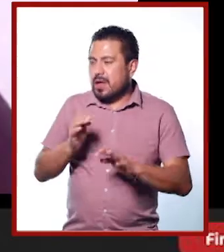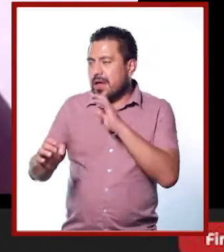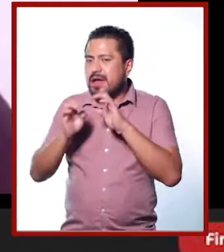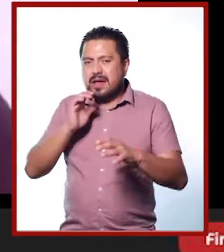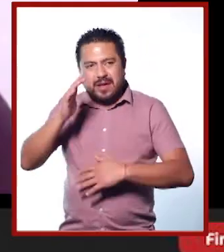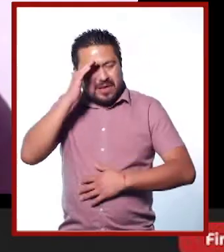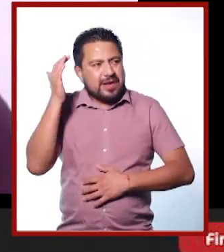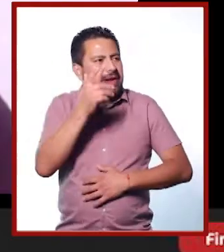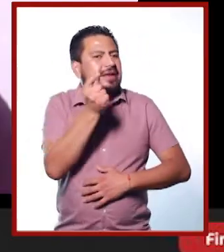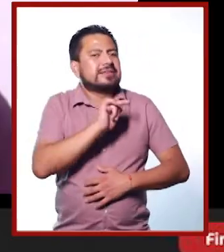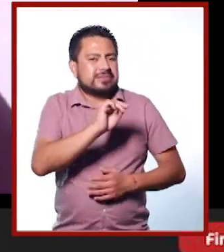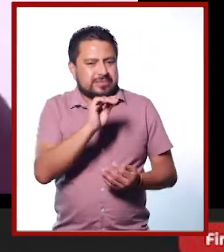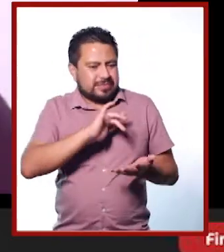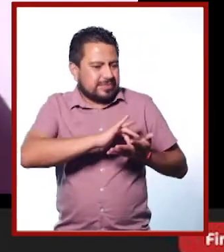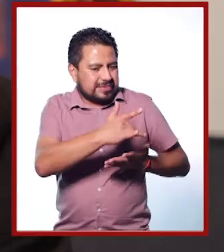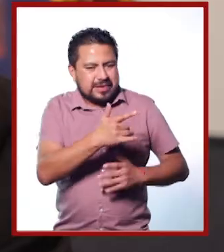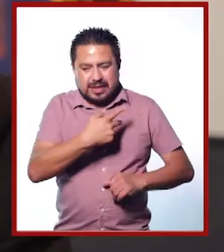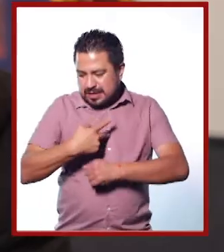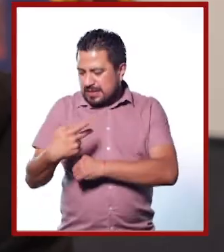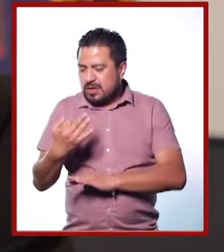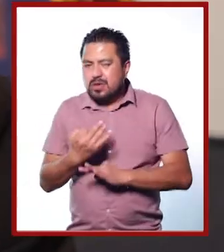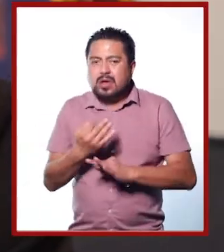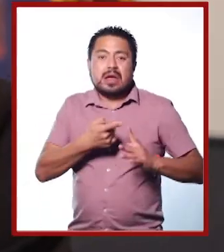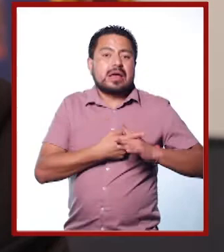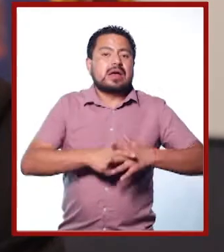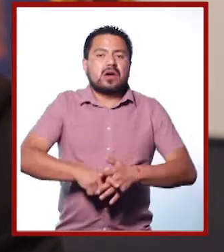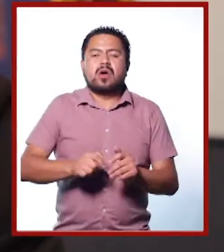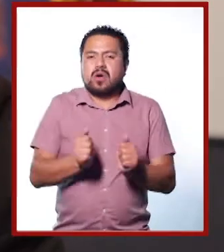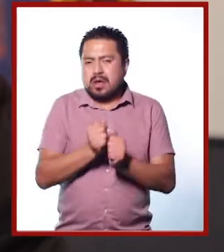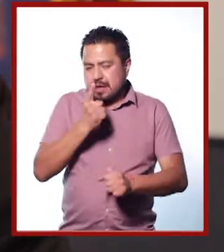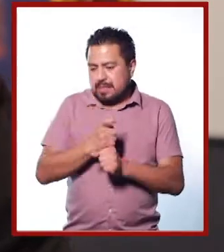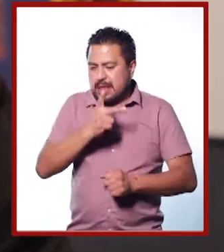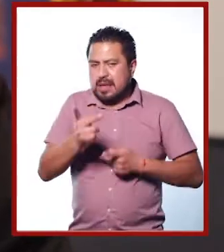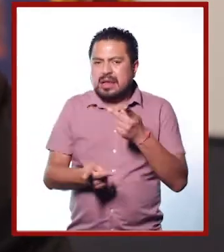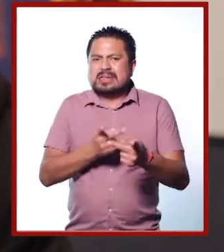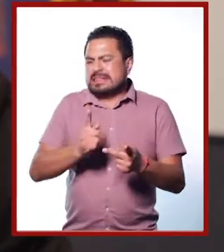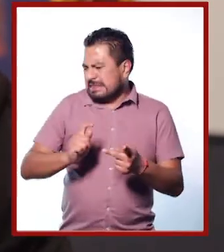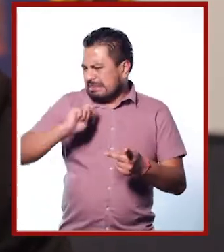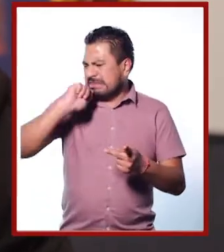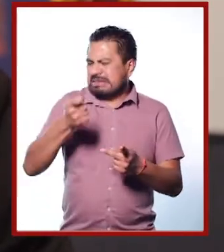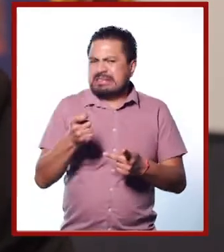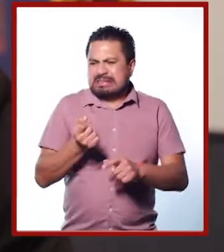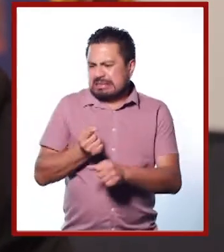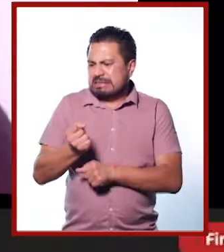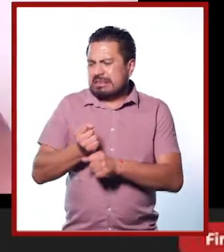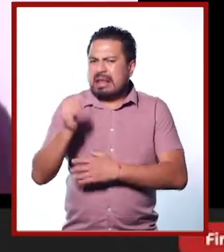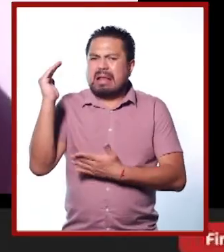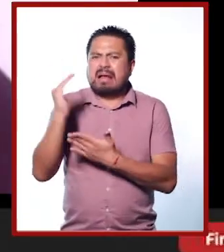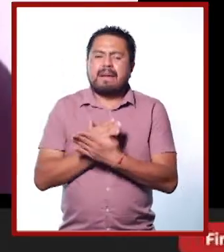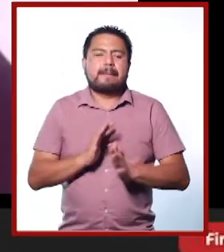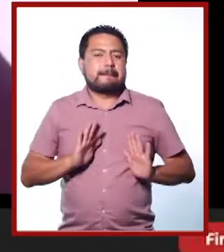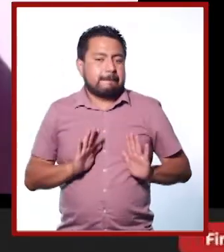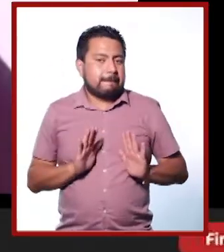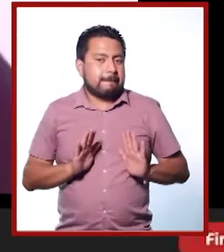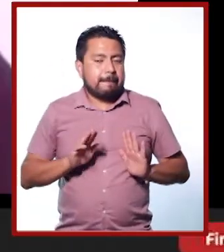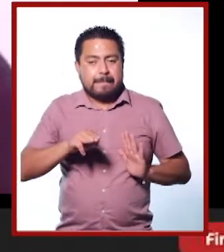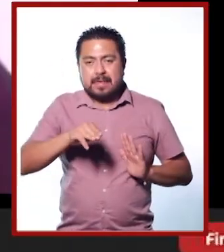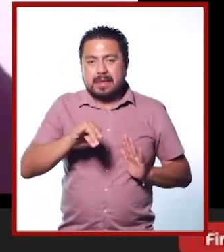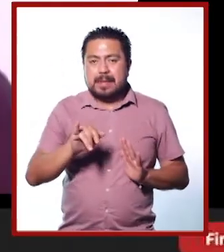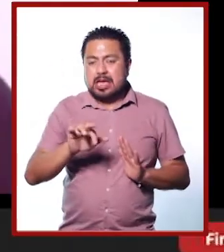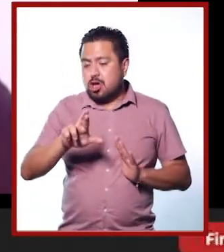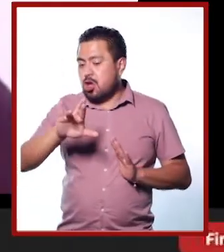entrevista. Hola, ¿qué tal? Muchas gracias por la invitación. Empecemos con la primera pregunta. ¿Qué son las microviolencias? Bueno, pues